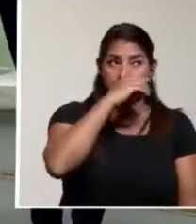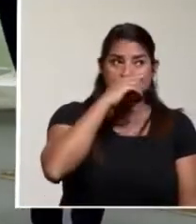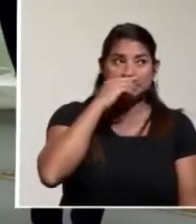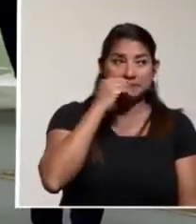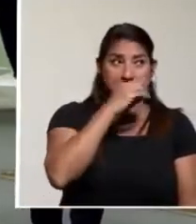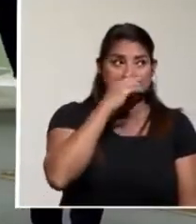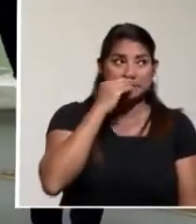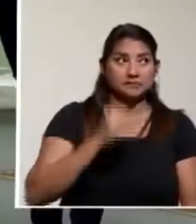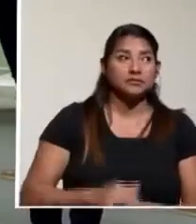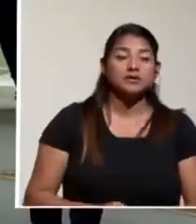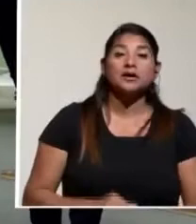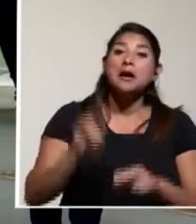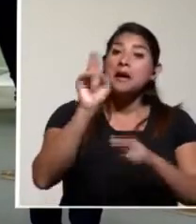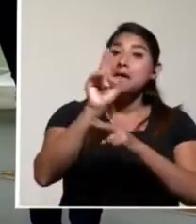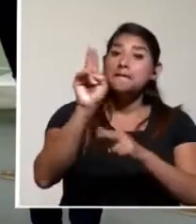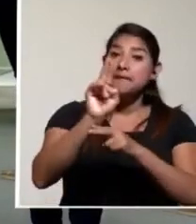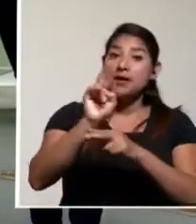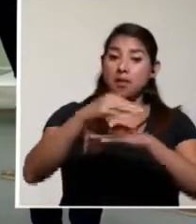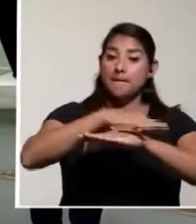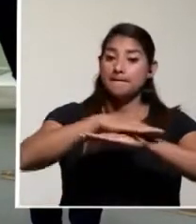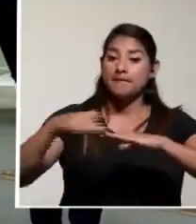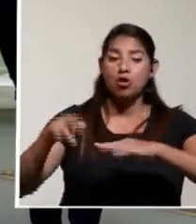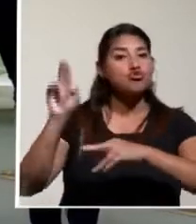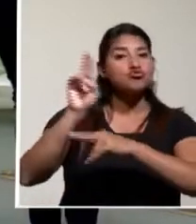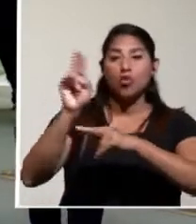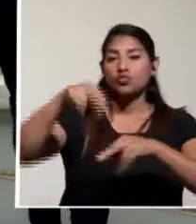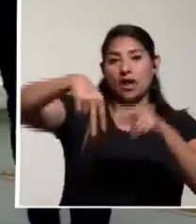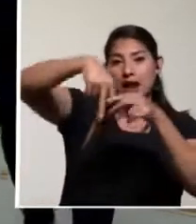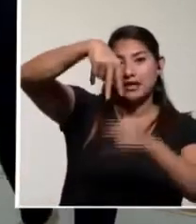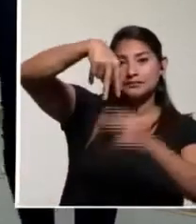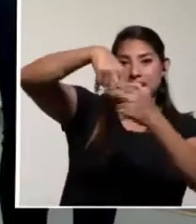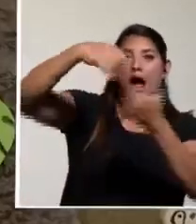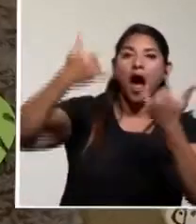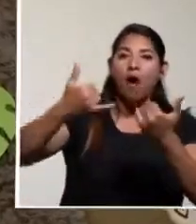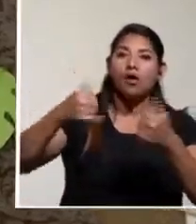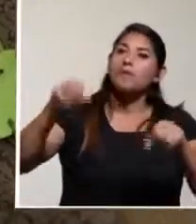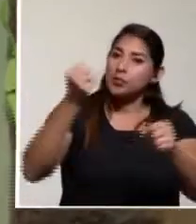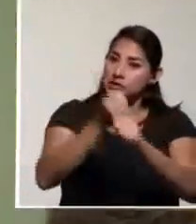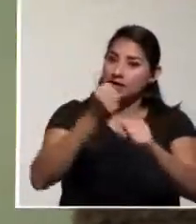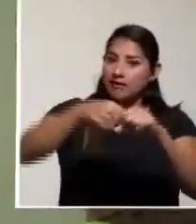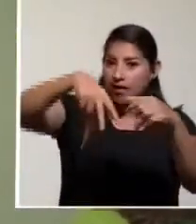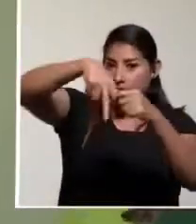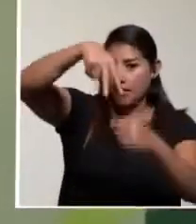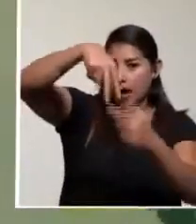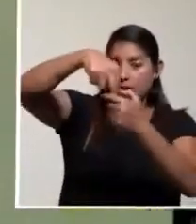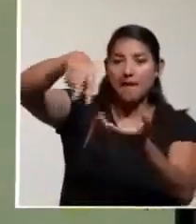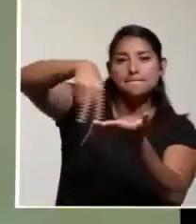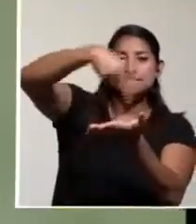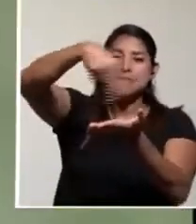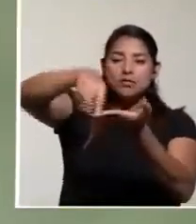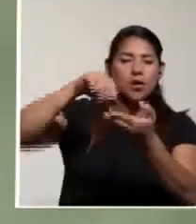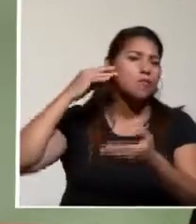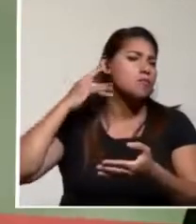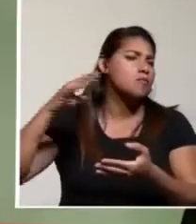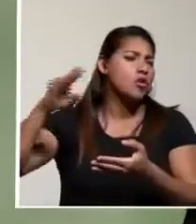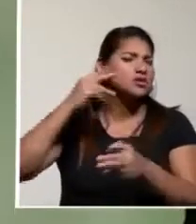esconder nuestras extremidades, para tener sorpresa de cuál es la que iba a salir, ¿verdad? Ah, muy bien. Y vamos a bailar una música